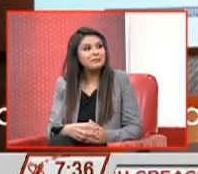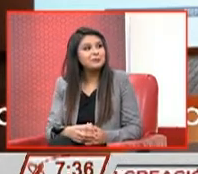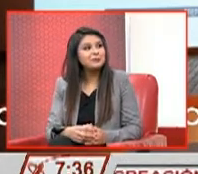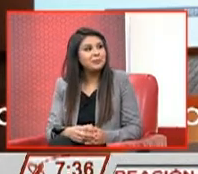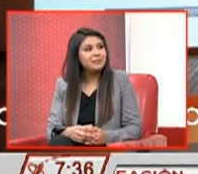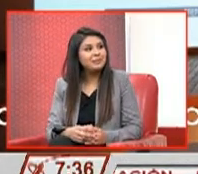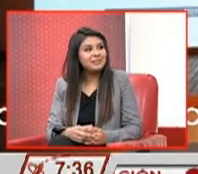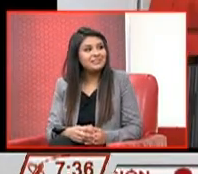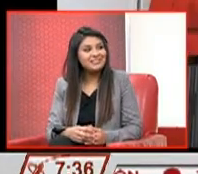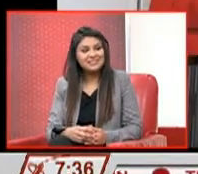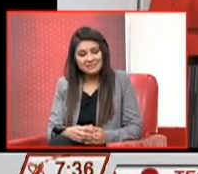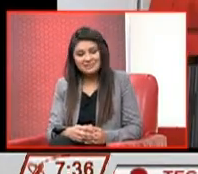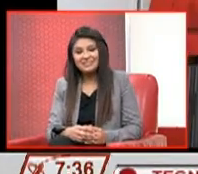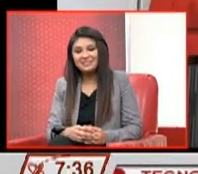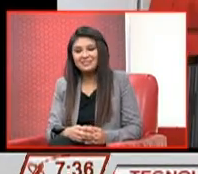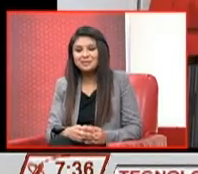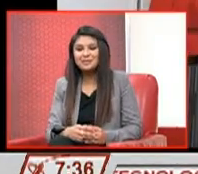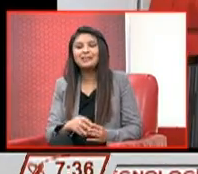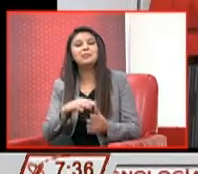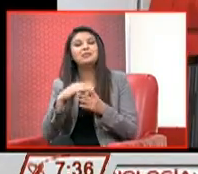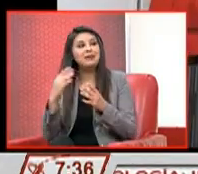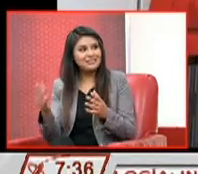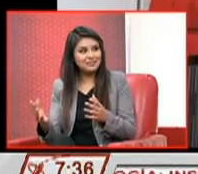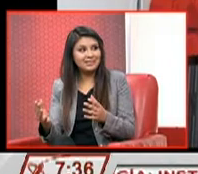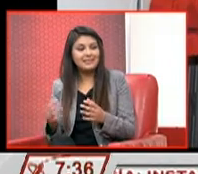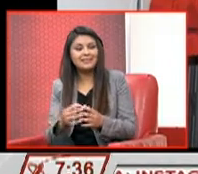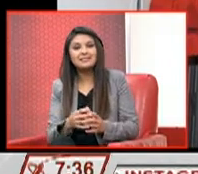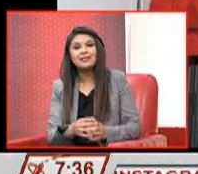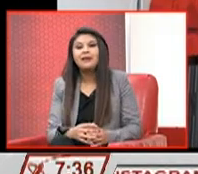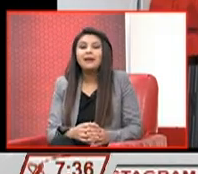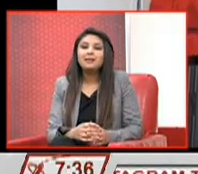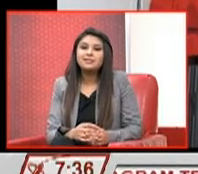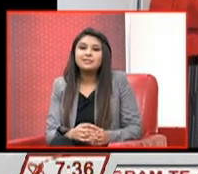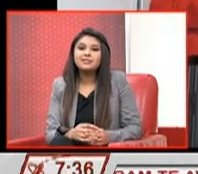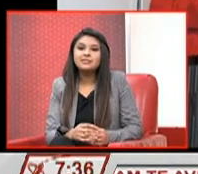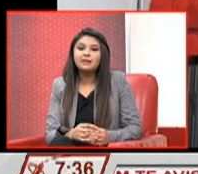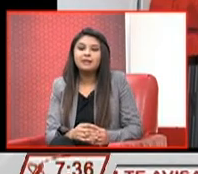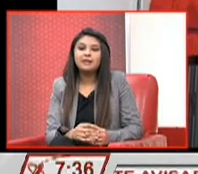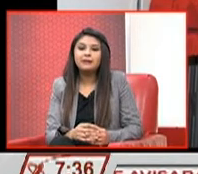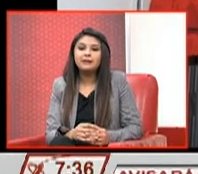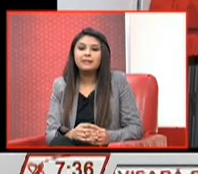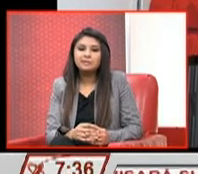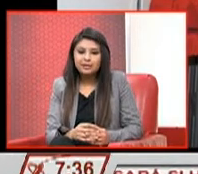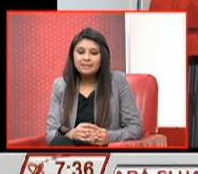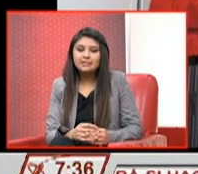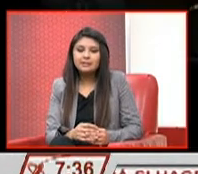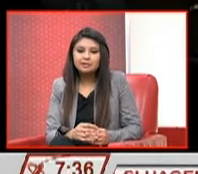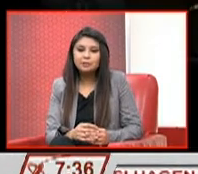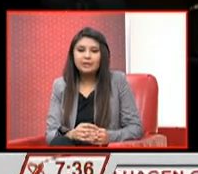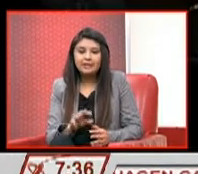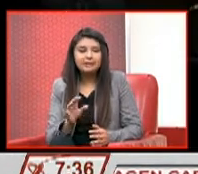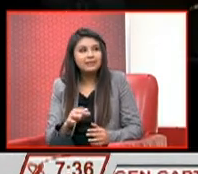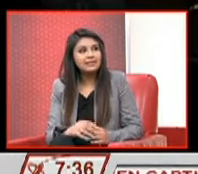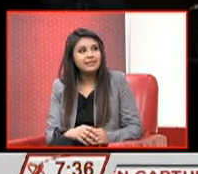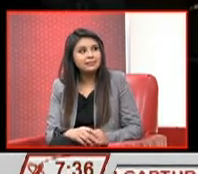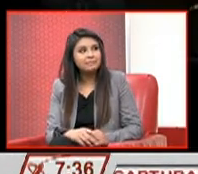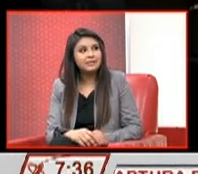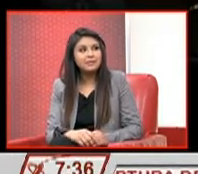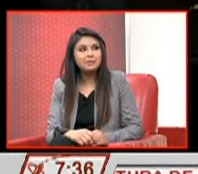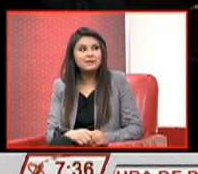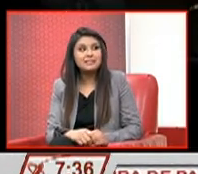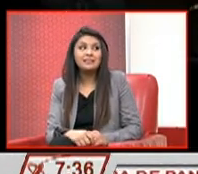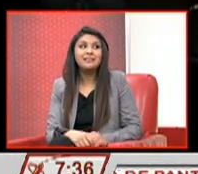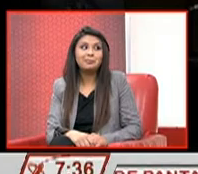nos esforzamos un poquito más, ya sabes, nos gustan como más los detalles. Entonces yo creo que las mujeres tienen como gran cabida en